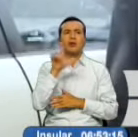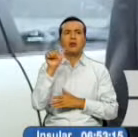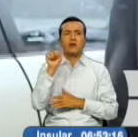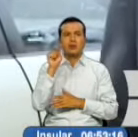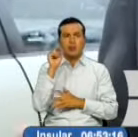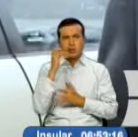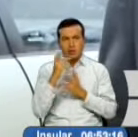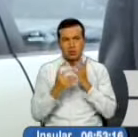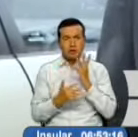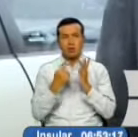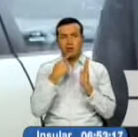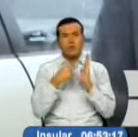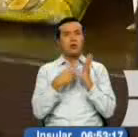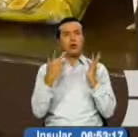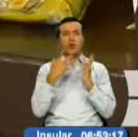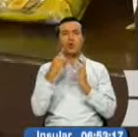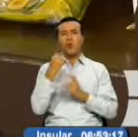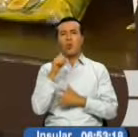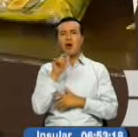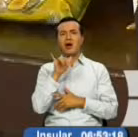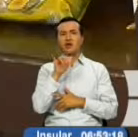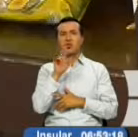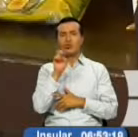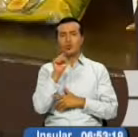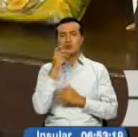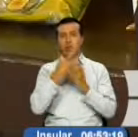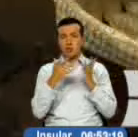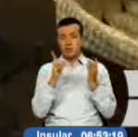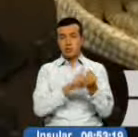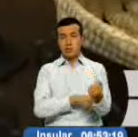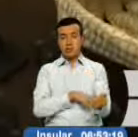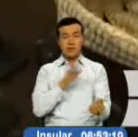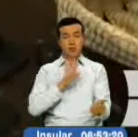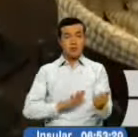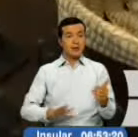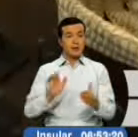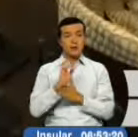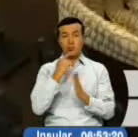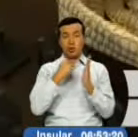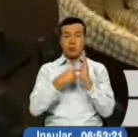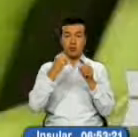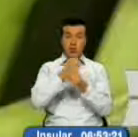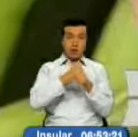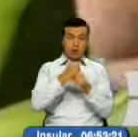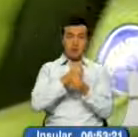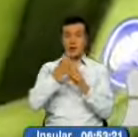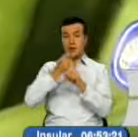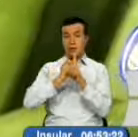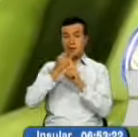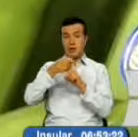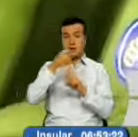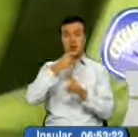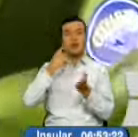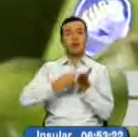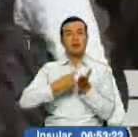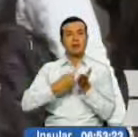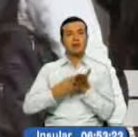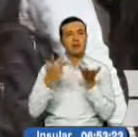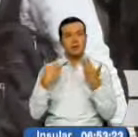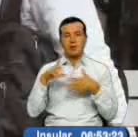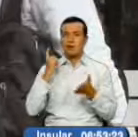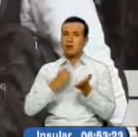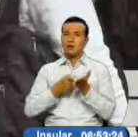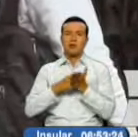energéticas, energizantes, como de la guayusa. Y también para productos tradicionales ecuatorianos, como el café, el plátano y el camarón. Nuestro camarón